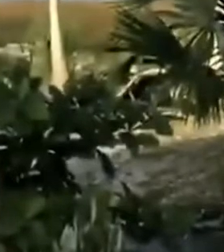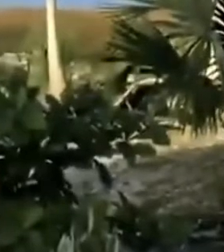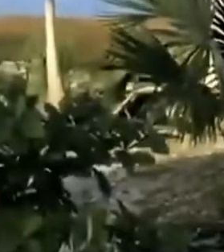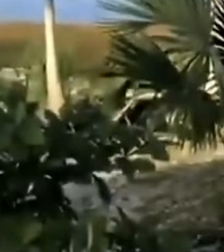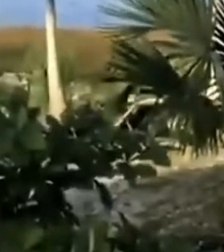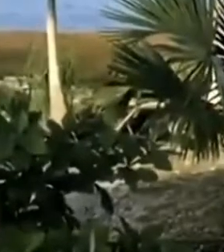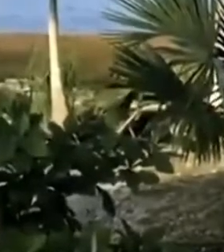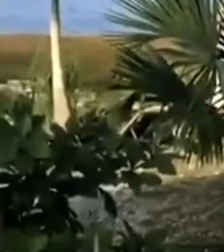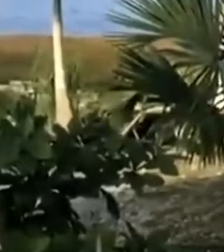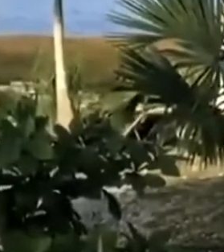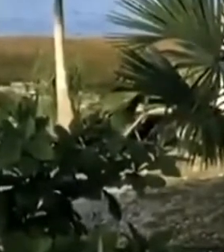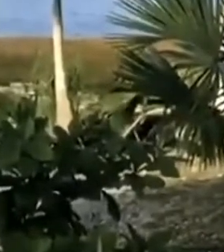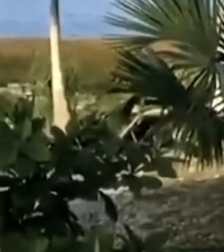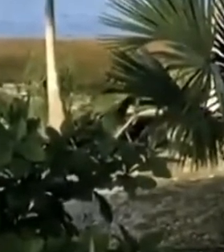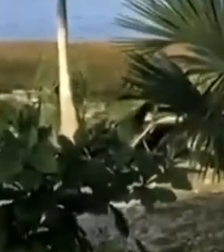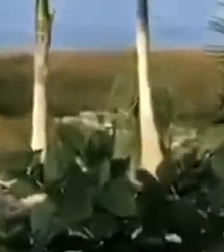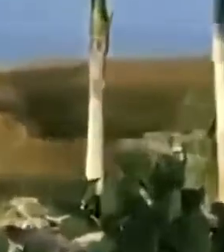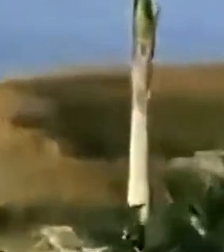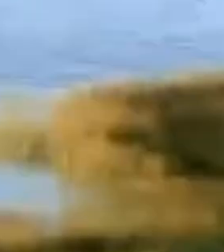Lo están tomando